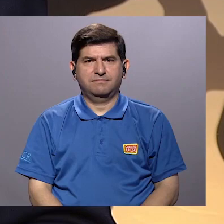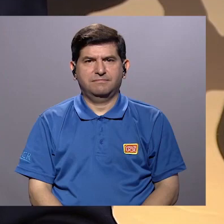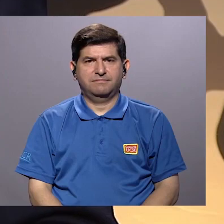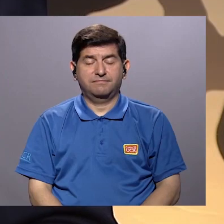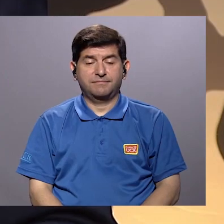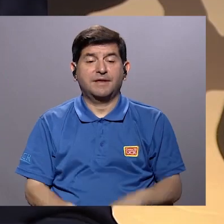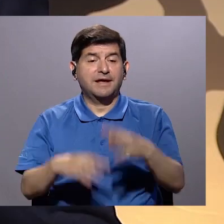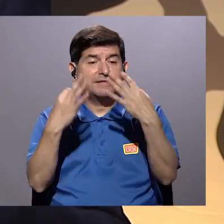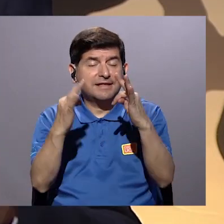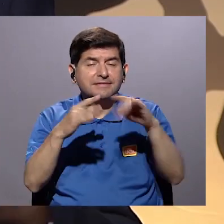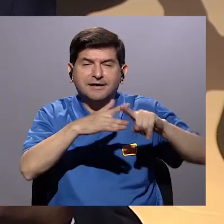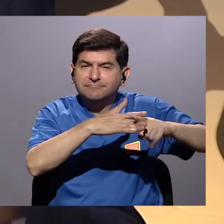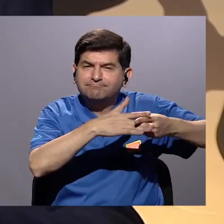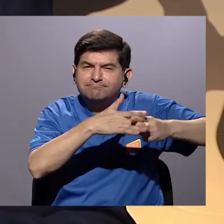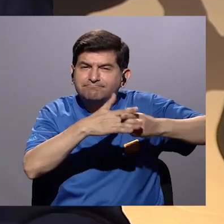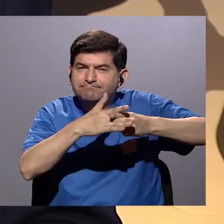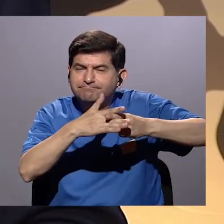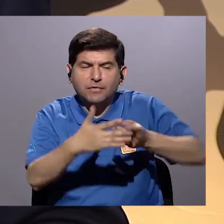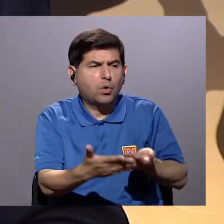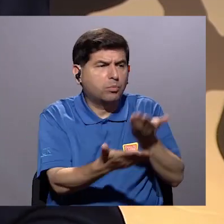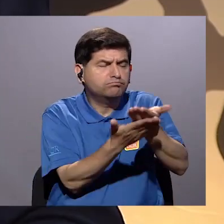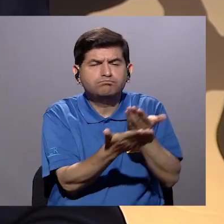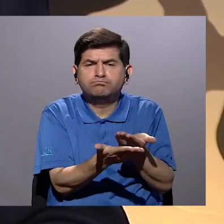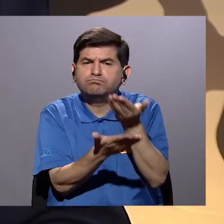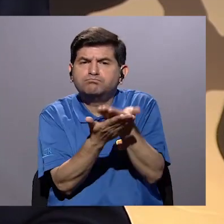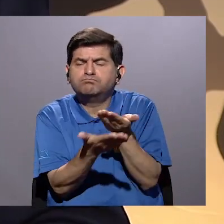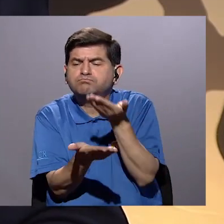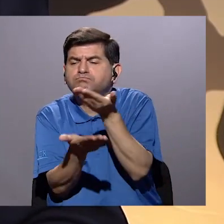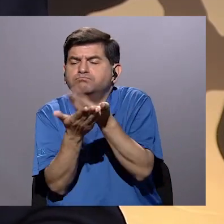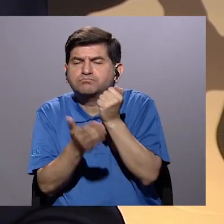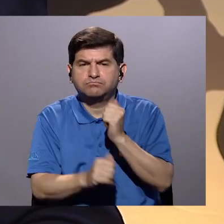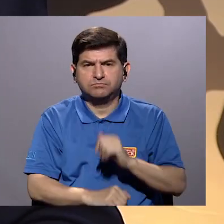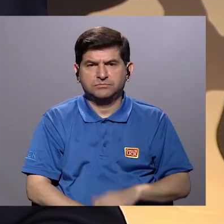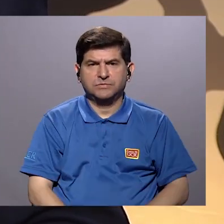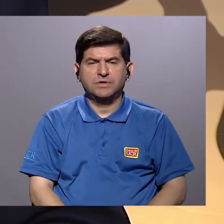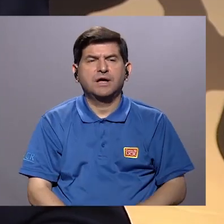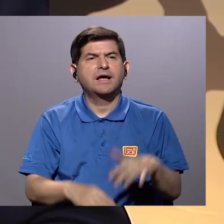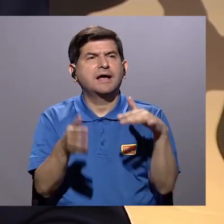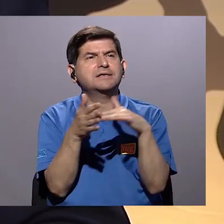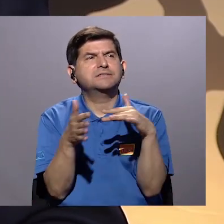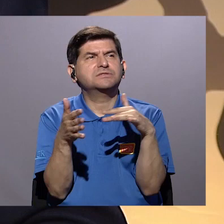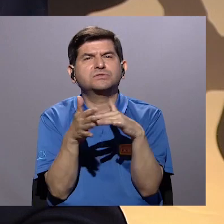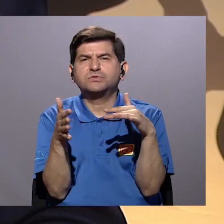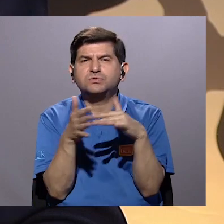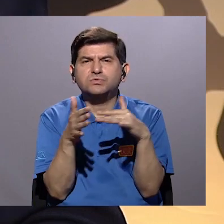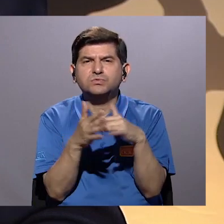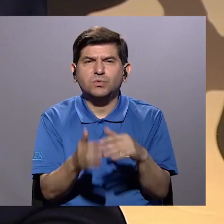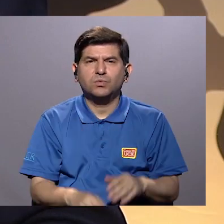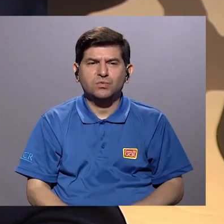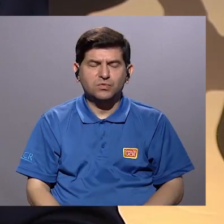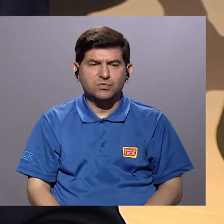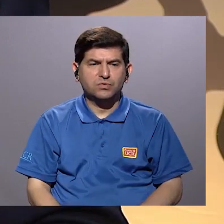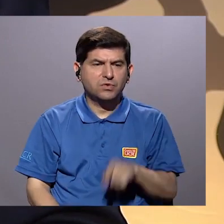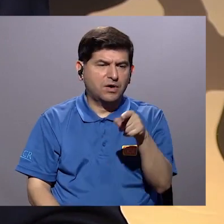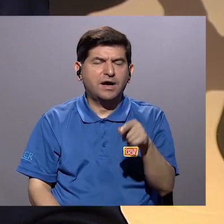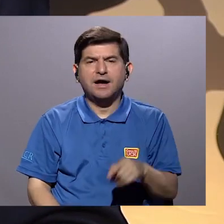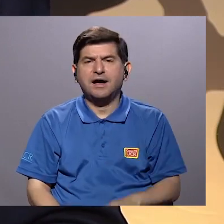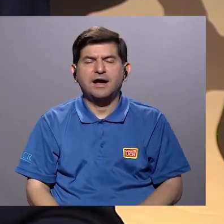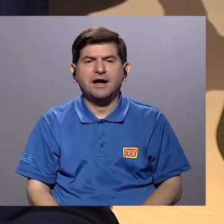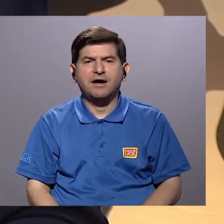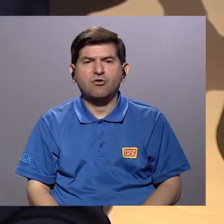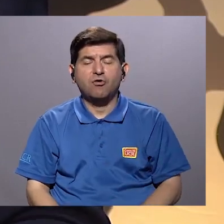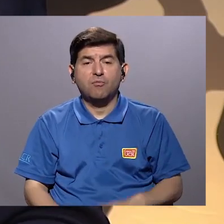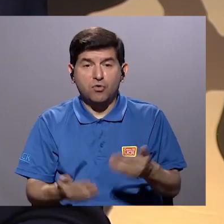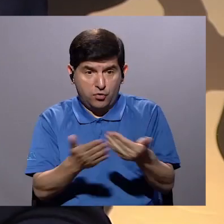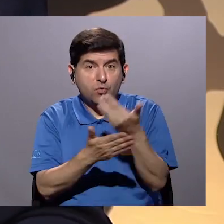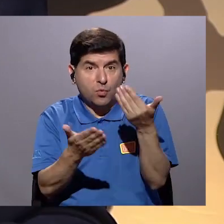hacer dispositivos o proponer el estudio de fuentes renovables como energía solar,